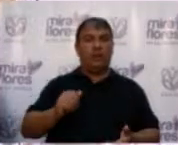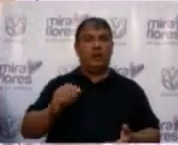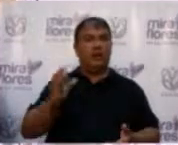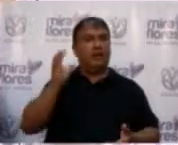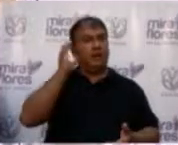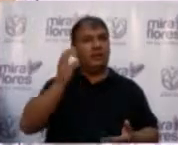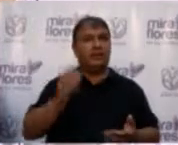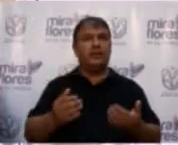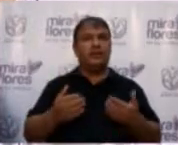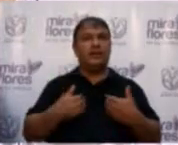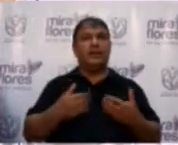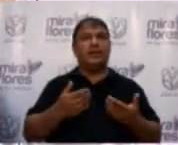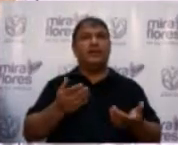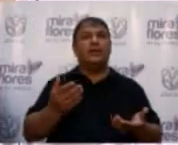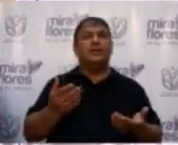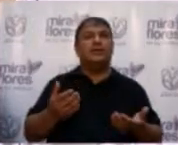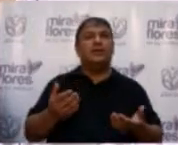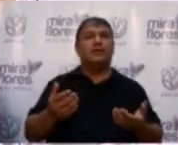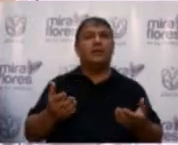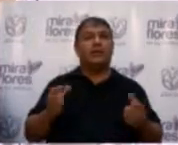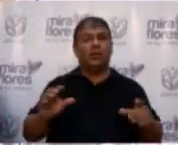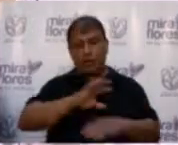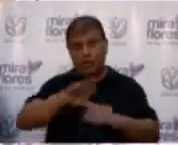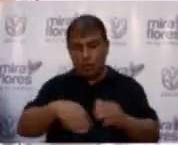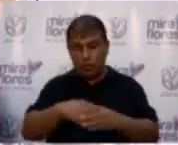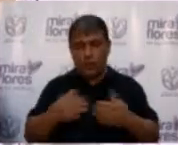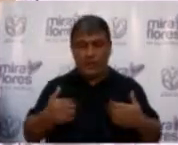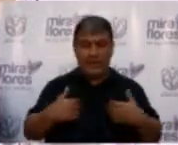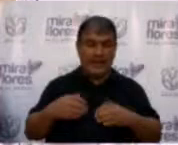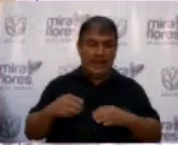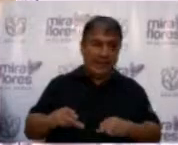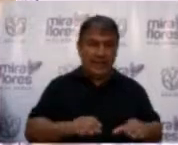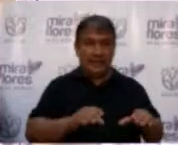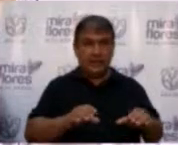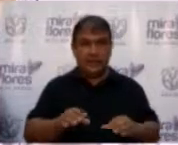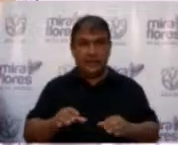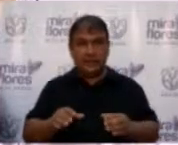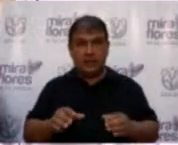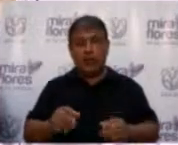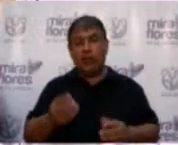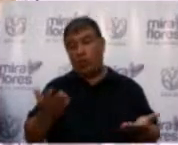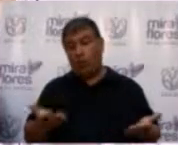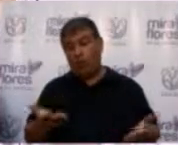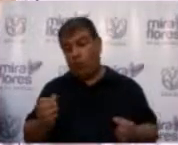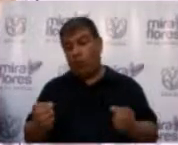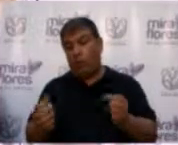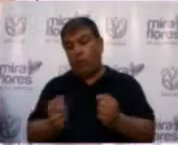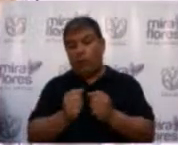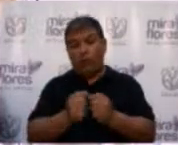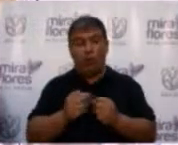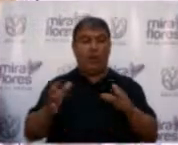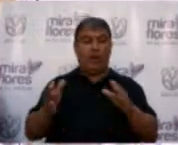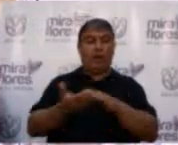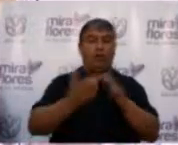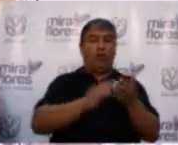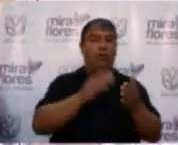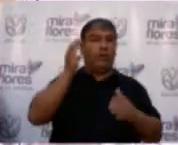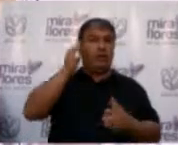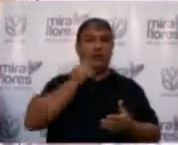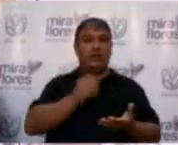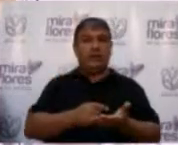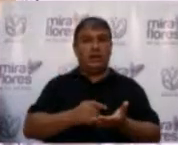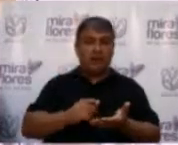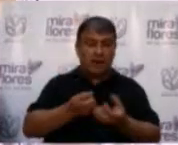ha generado un convenio donde todo lo que tenga que hacer o que ver con la comunidad está